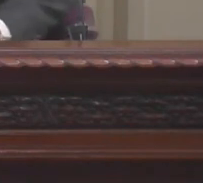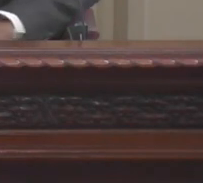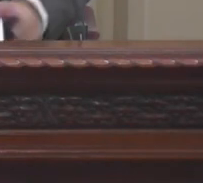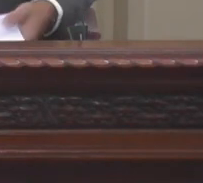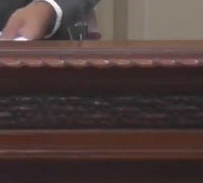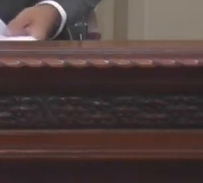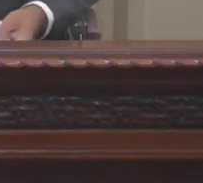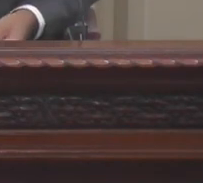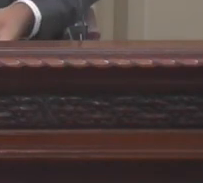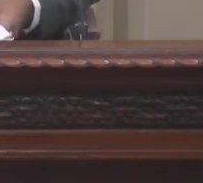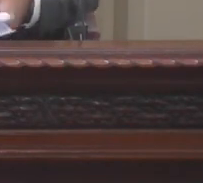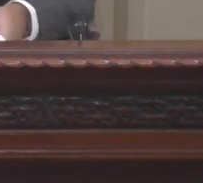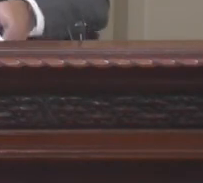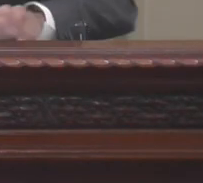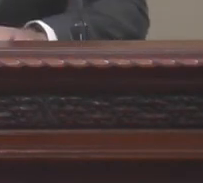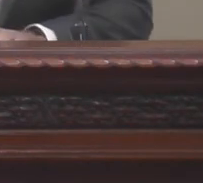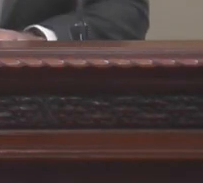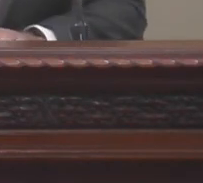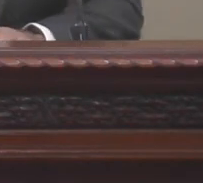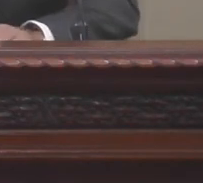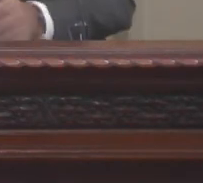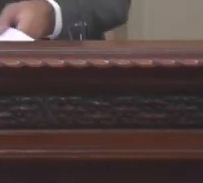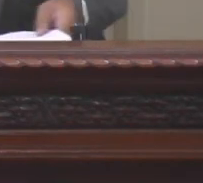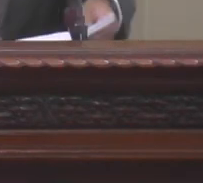Perfecto. Bien, corresponde ahora